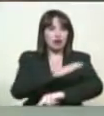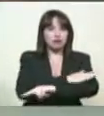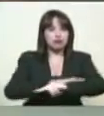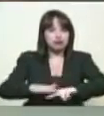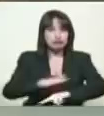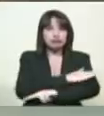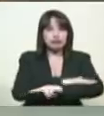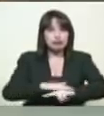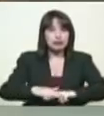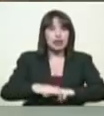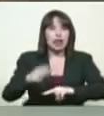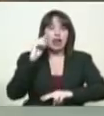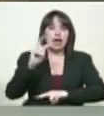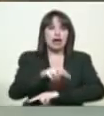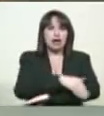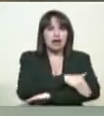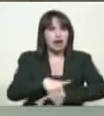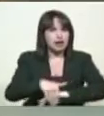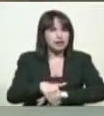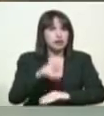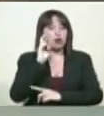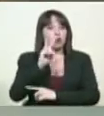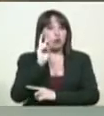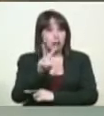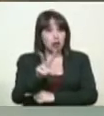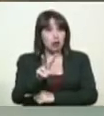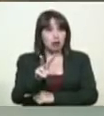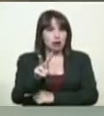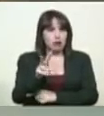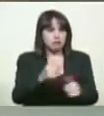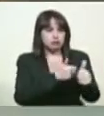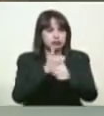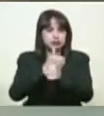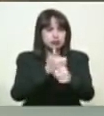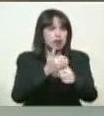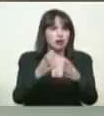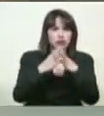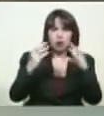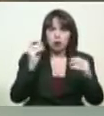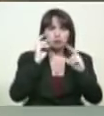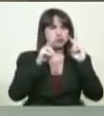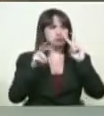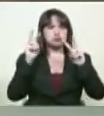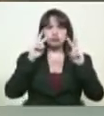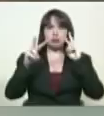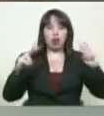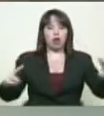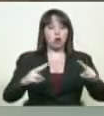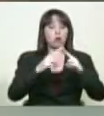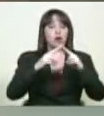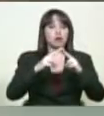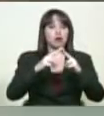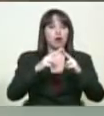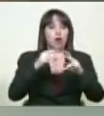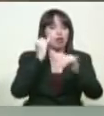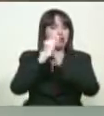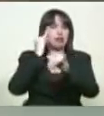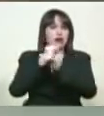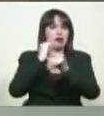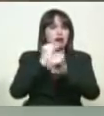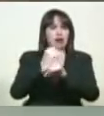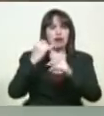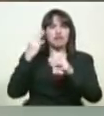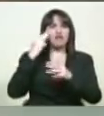veo creo que lo sigo casi todos o si no me encuentro con las redes sociales de ustedes ahí me entero de